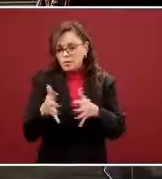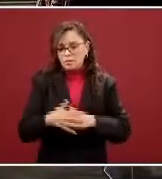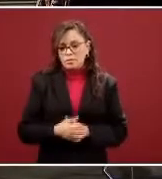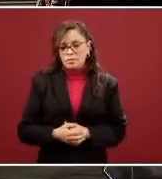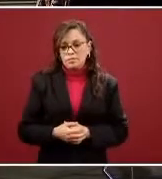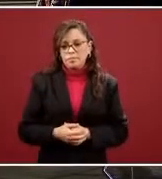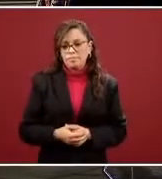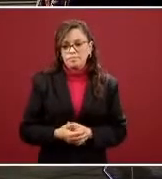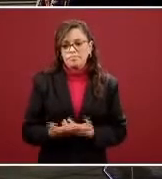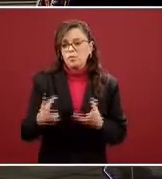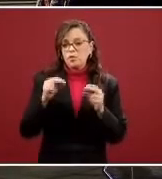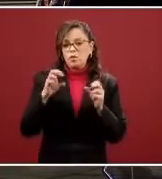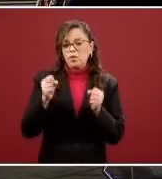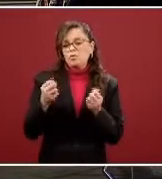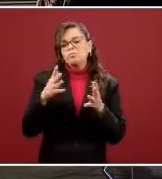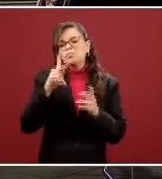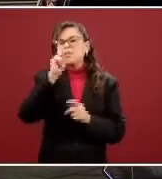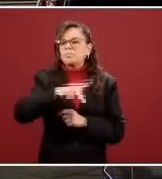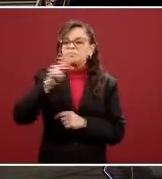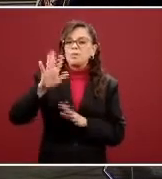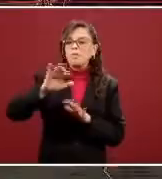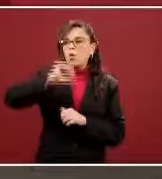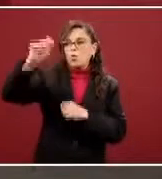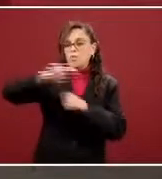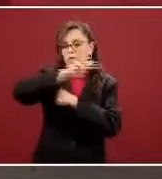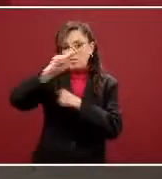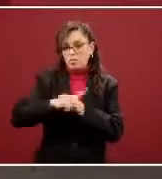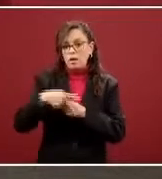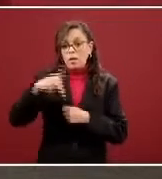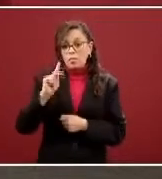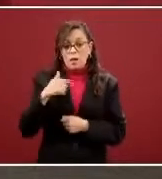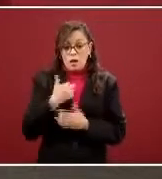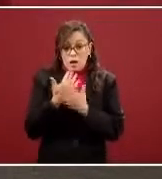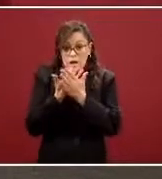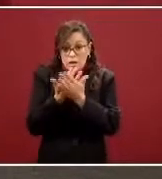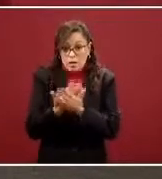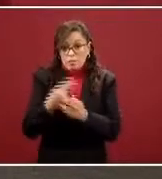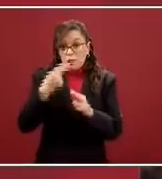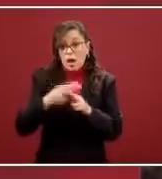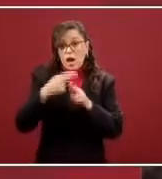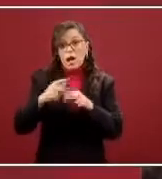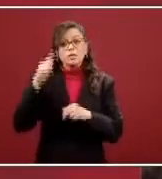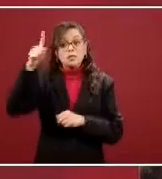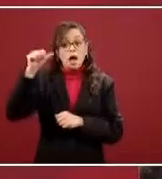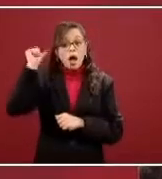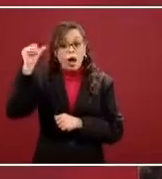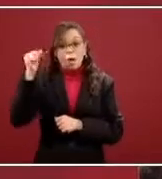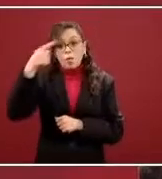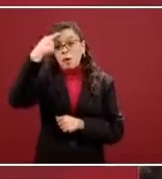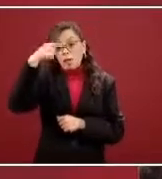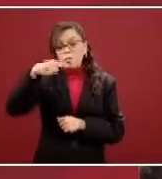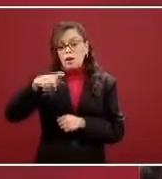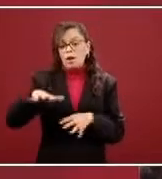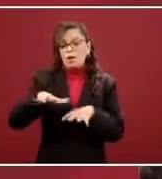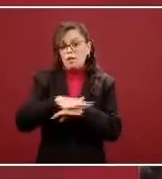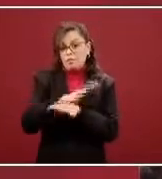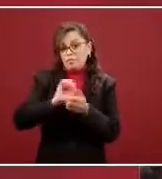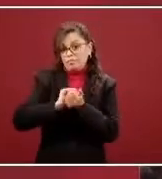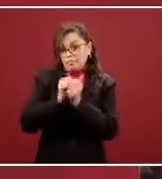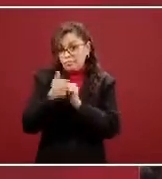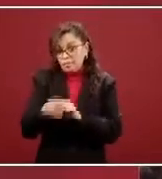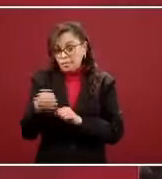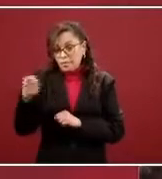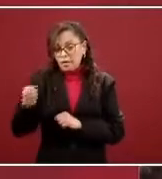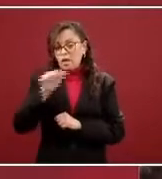países. Pero no vamos a esperar nosotros hasta la primera semana de abril para recién cambiar al modelo Centinela. Por eso decía que en este momento